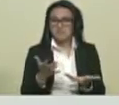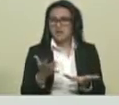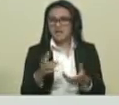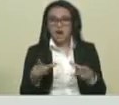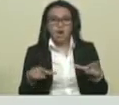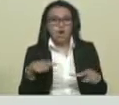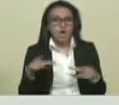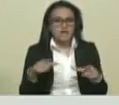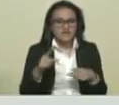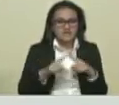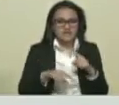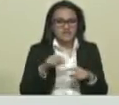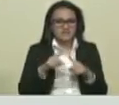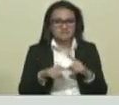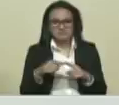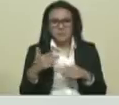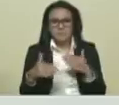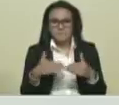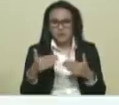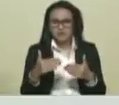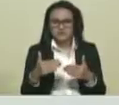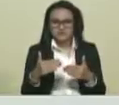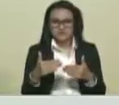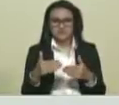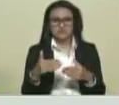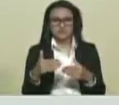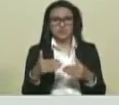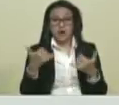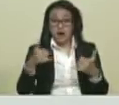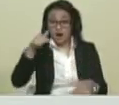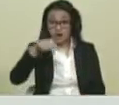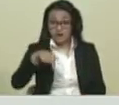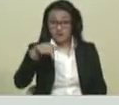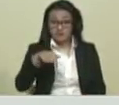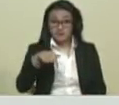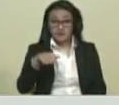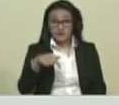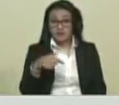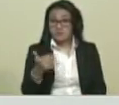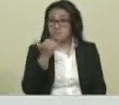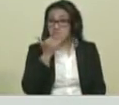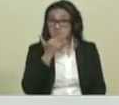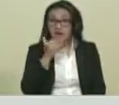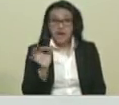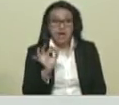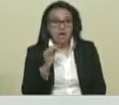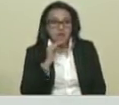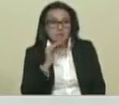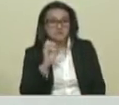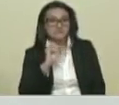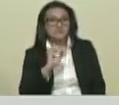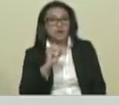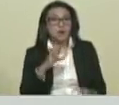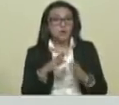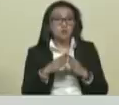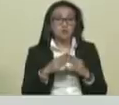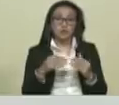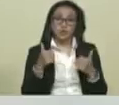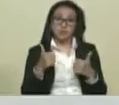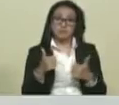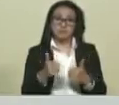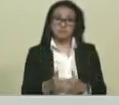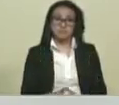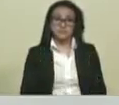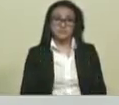logística. Este es el proceso electoral donde menos novedades hemos tenido. Te quiero decir también